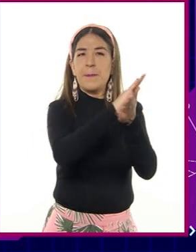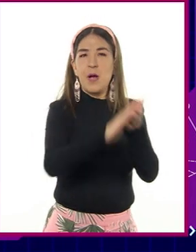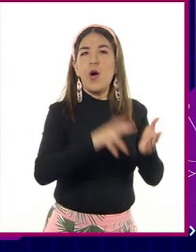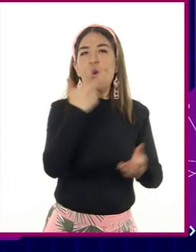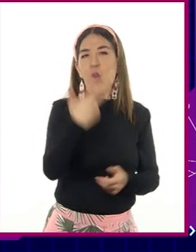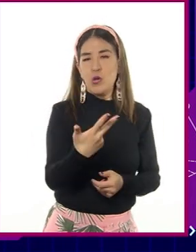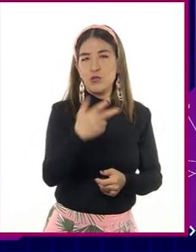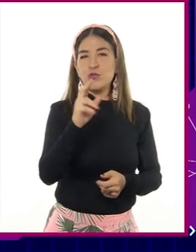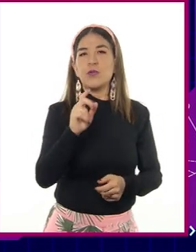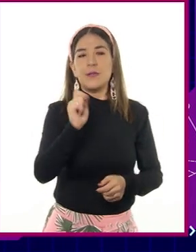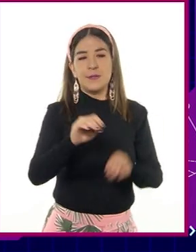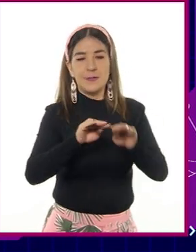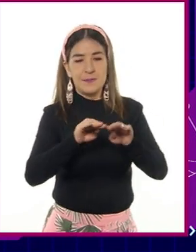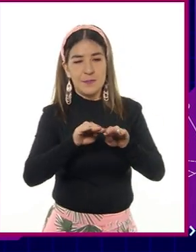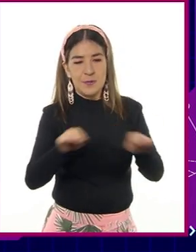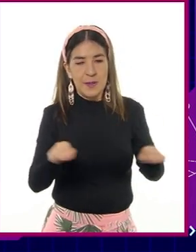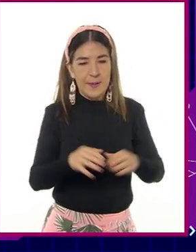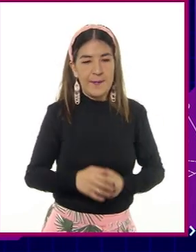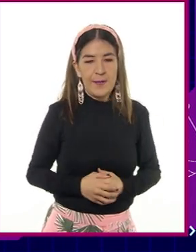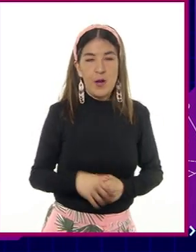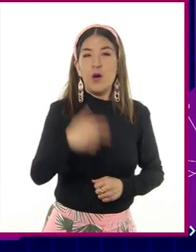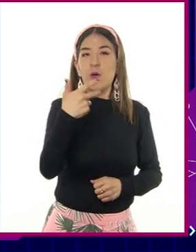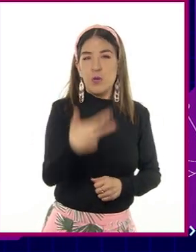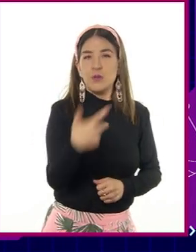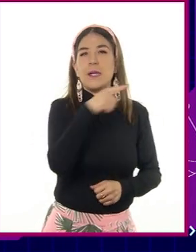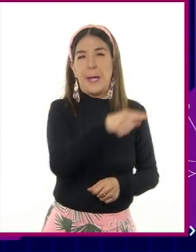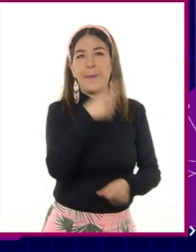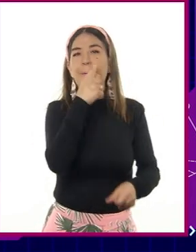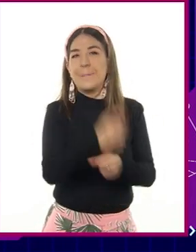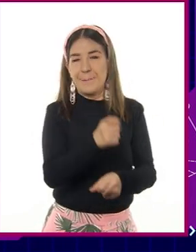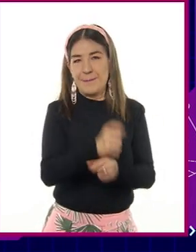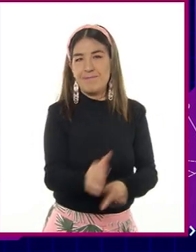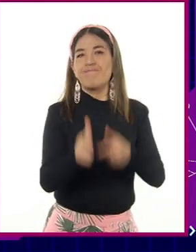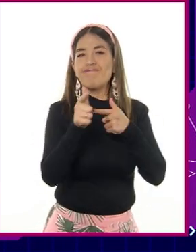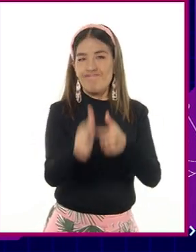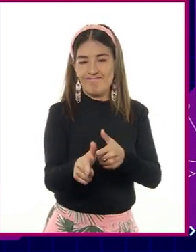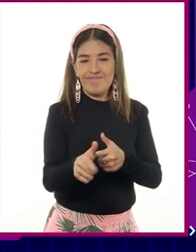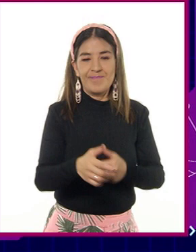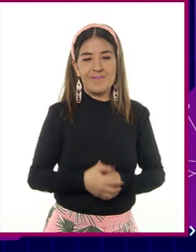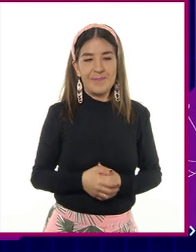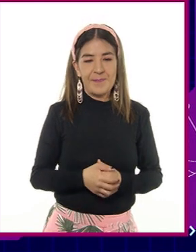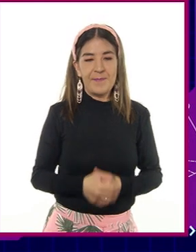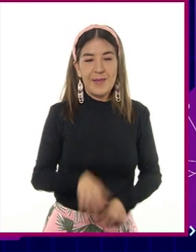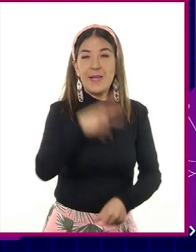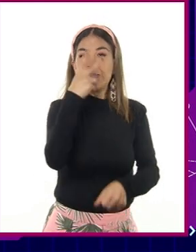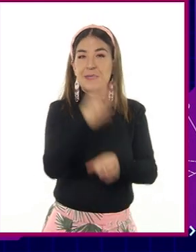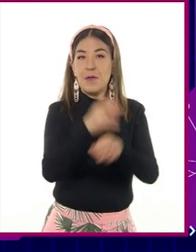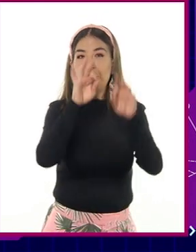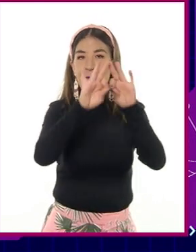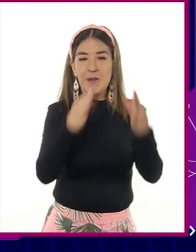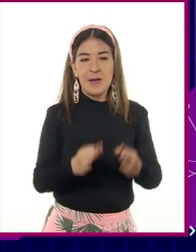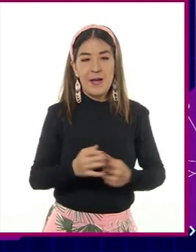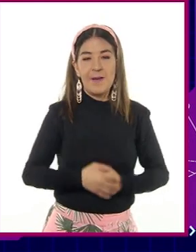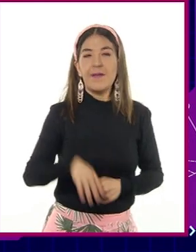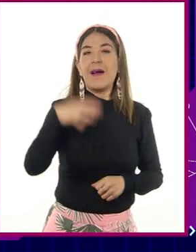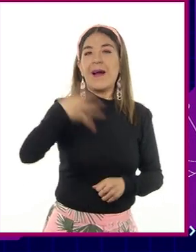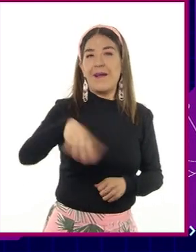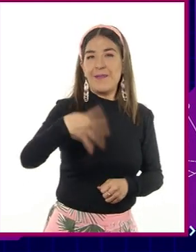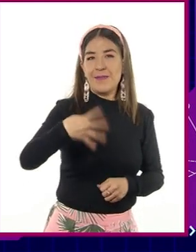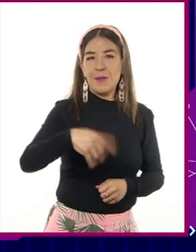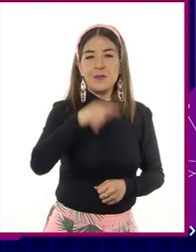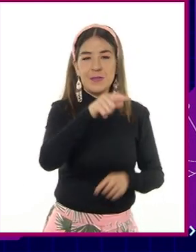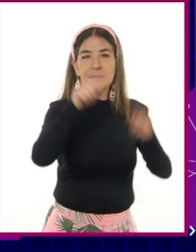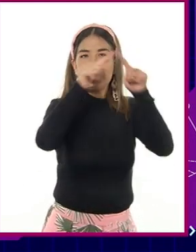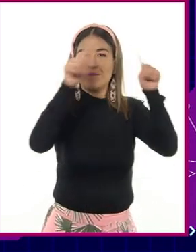8 unidades. Por lo tanto, 8 es el primer término de la sucesión. La segunda figura tiene 14 unidades